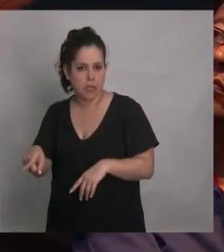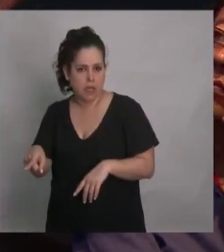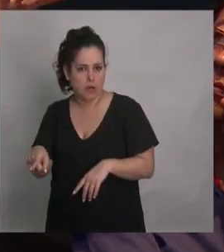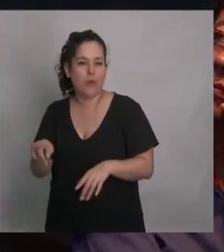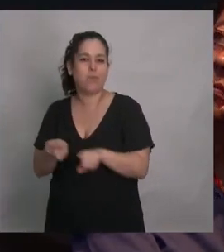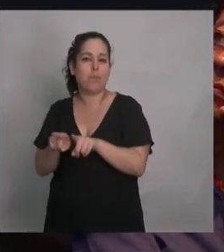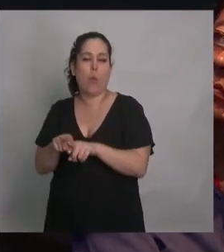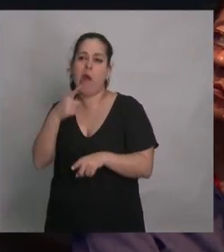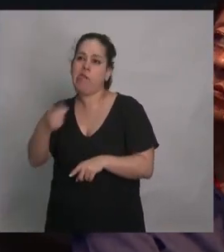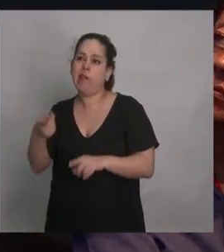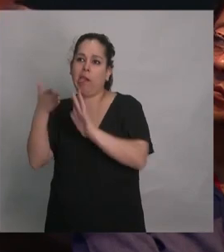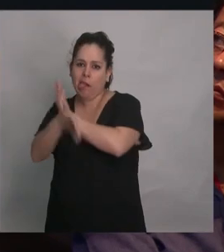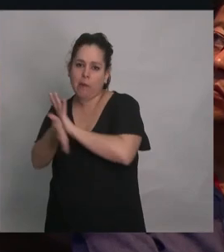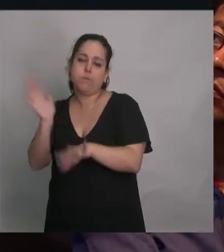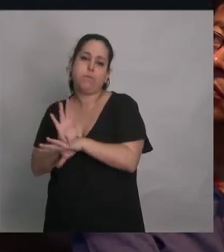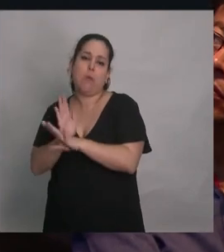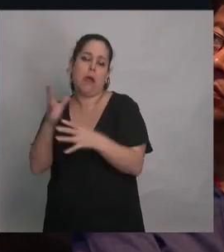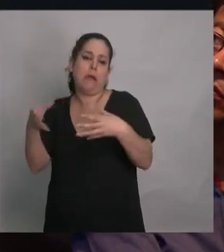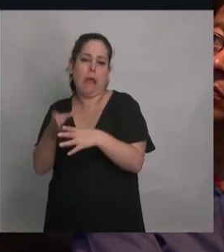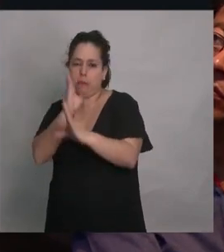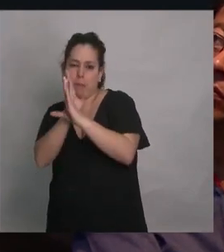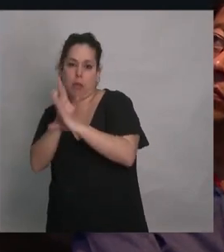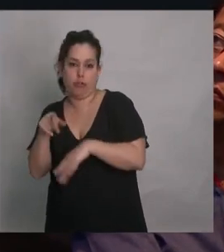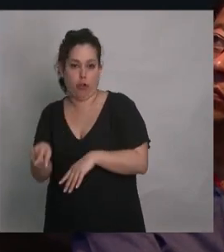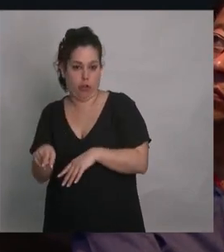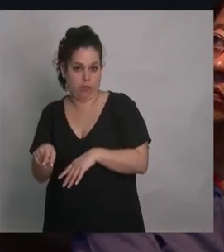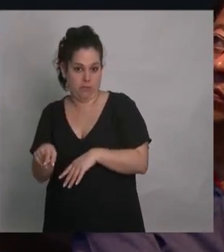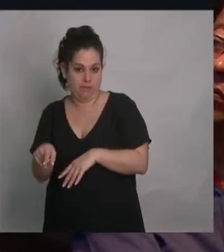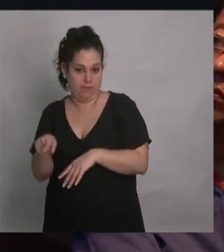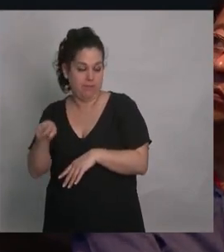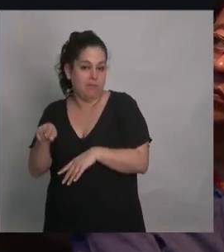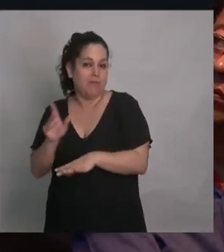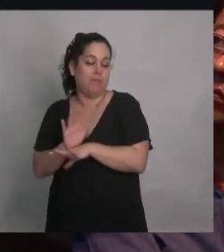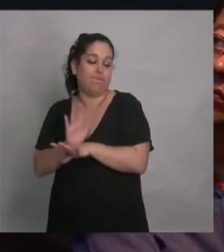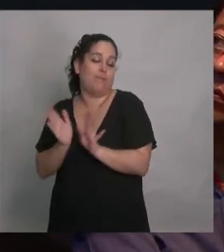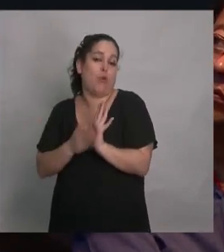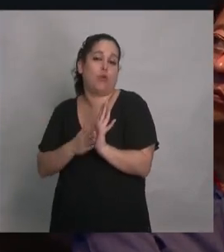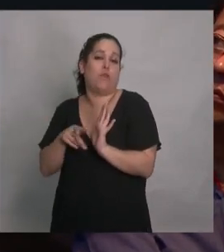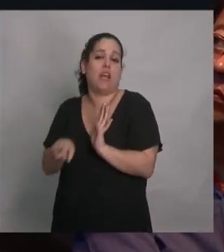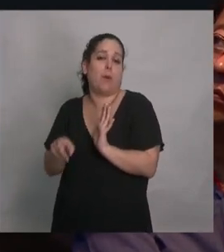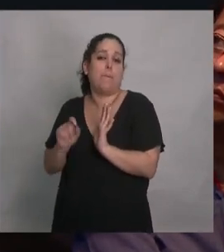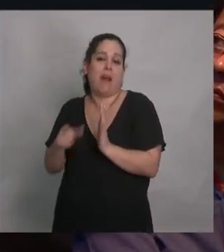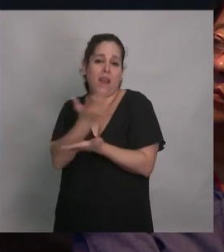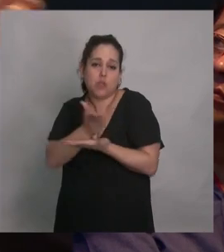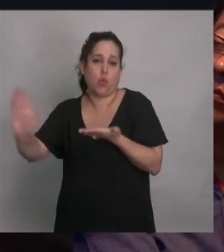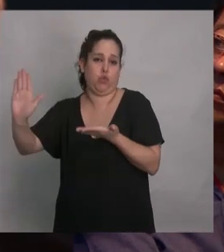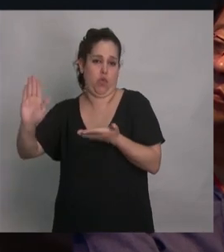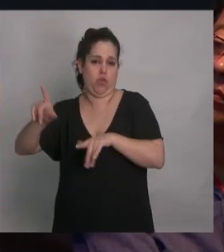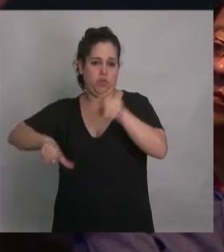expiatorios, donde se concentra toda la justificación de la exclusión social y que